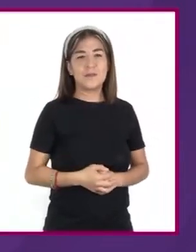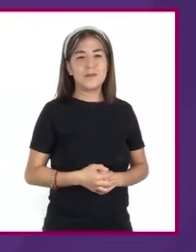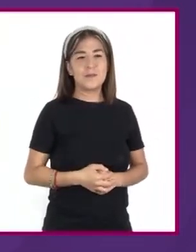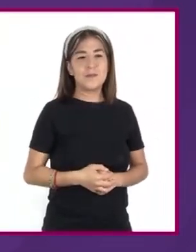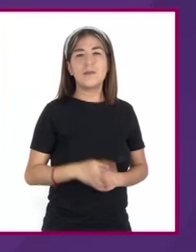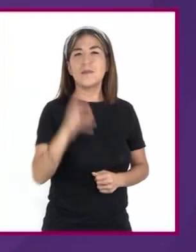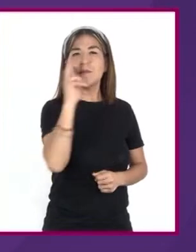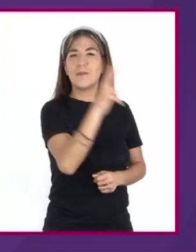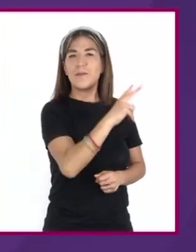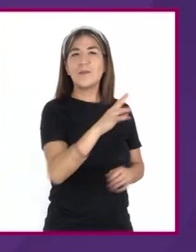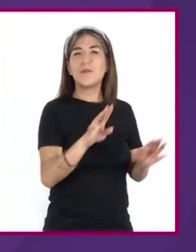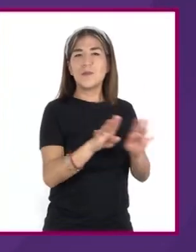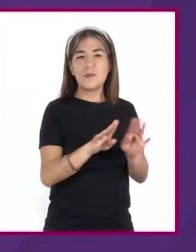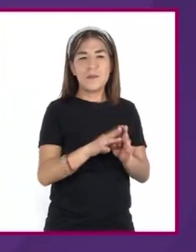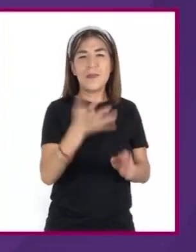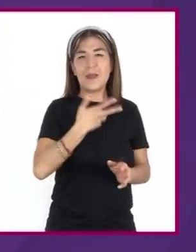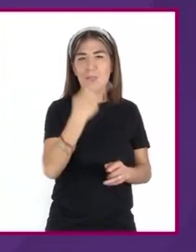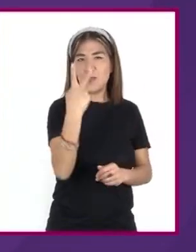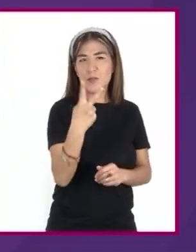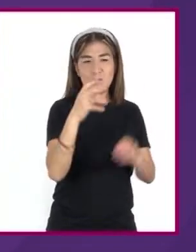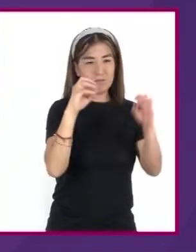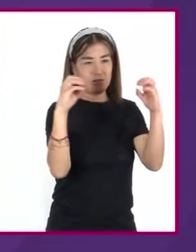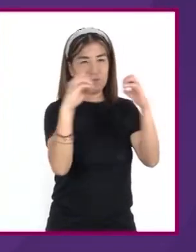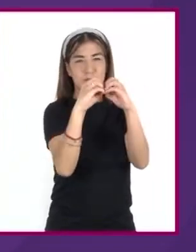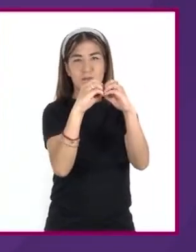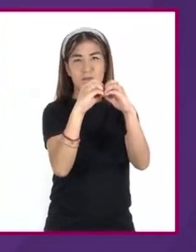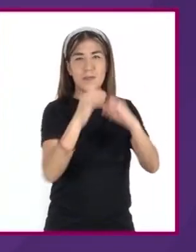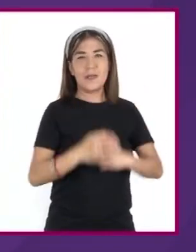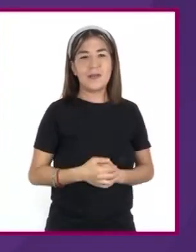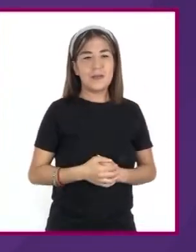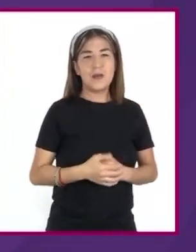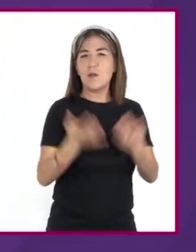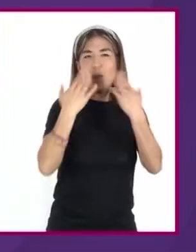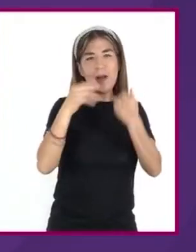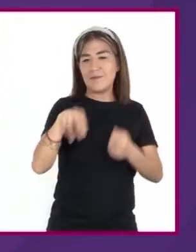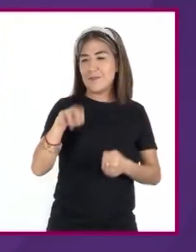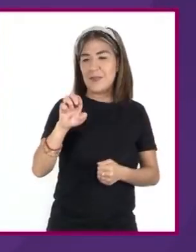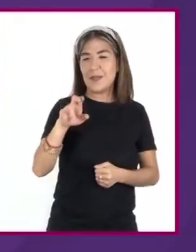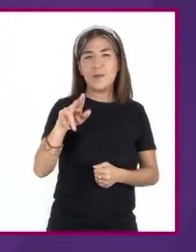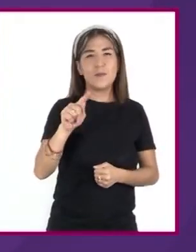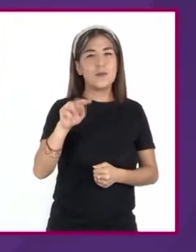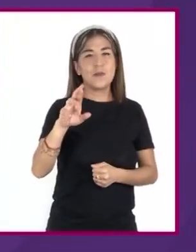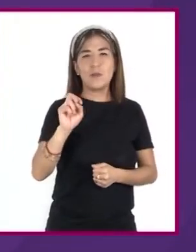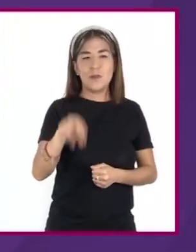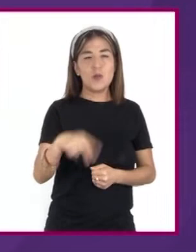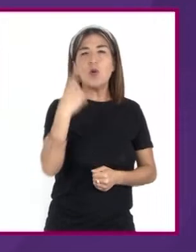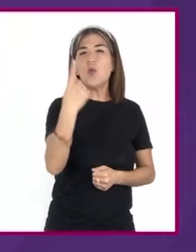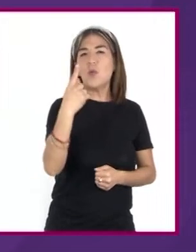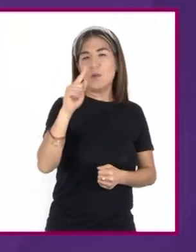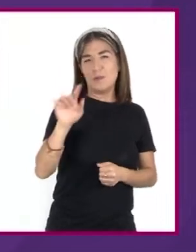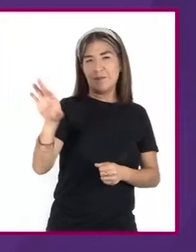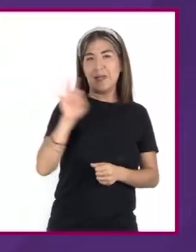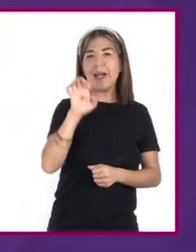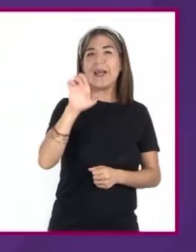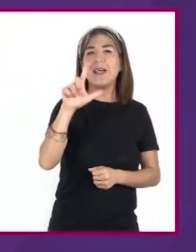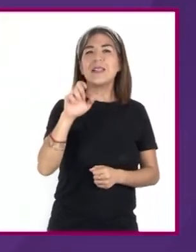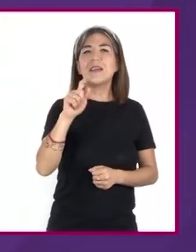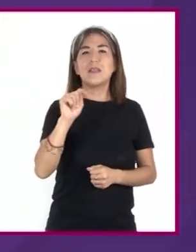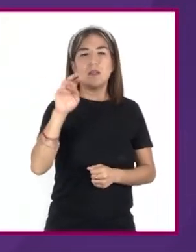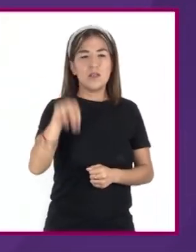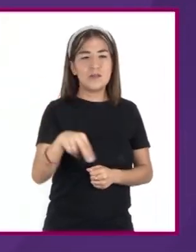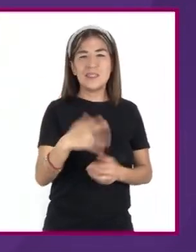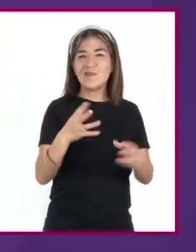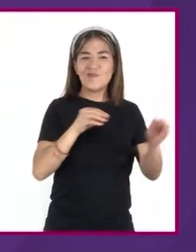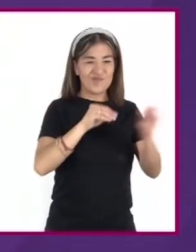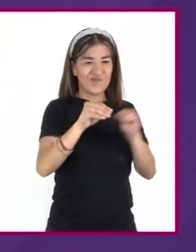Vean la parte superior, tenemos dos protones, no tenemos neutrones aún y un electrón. Nos dice que es